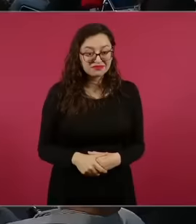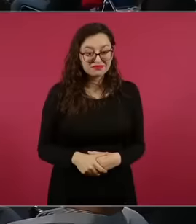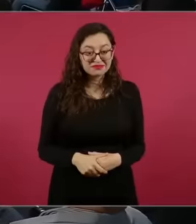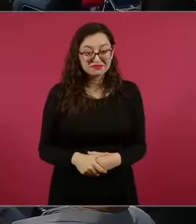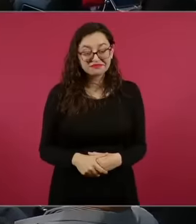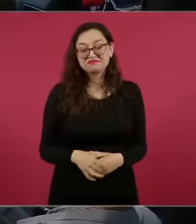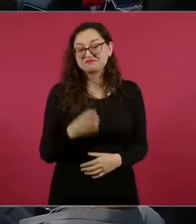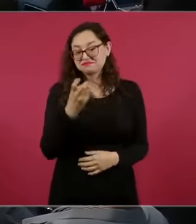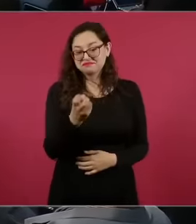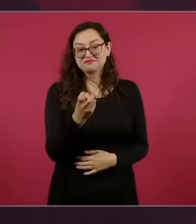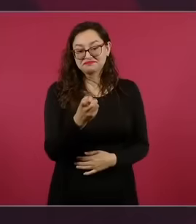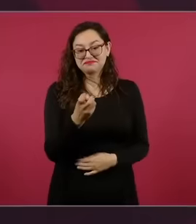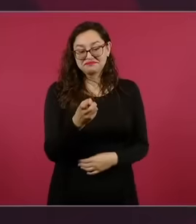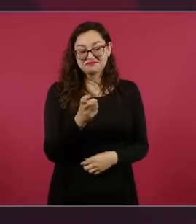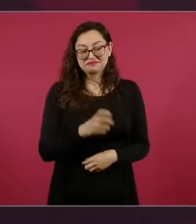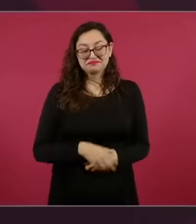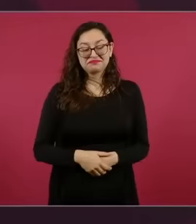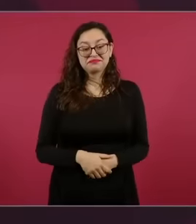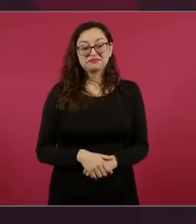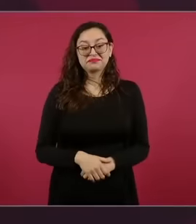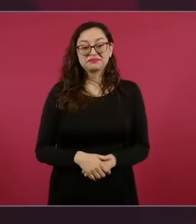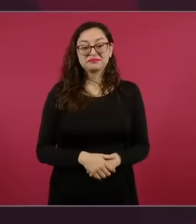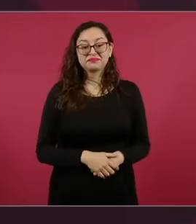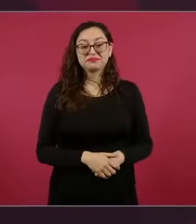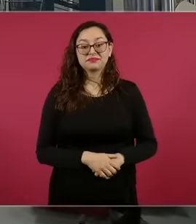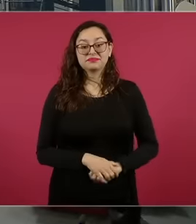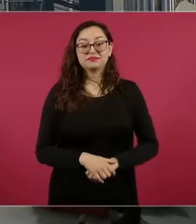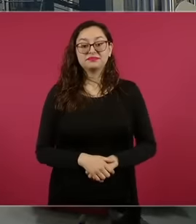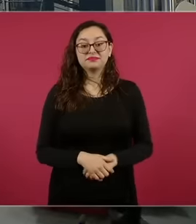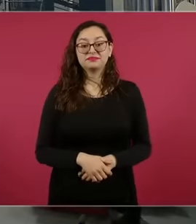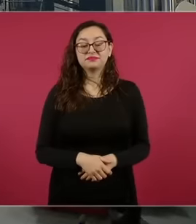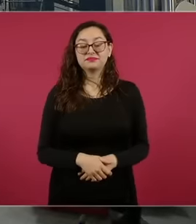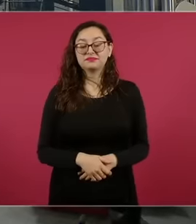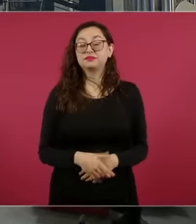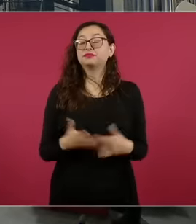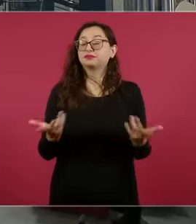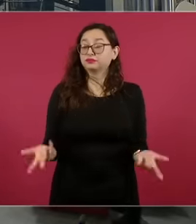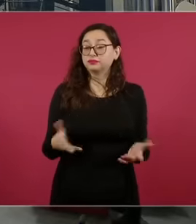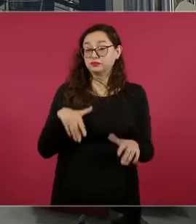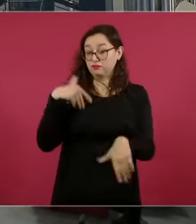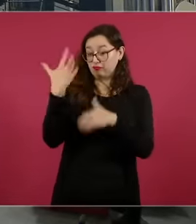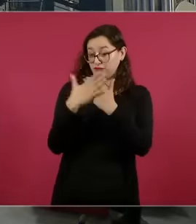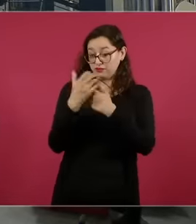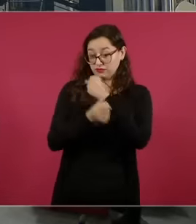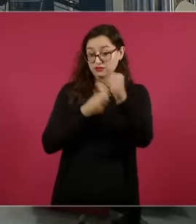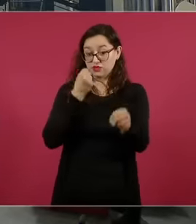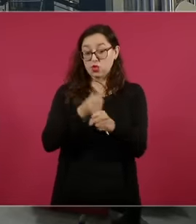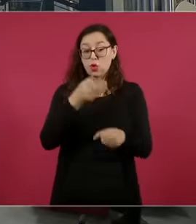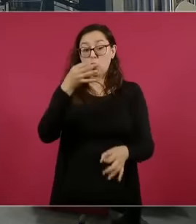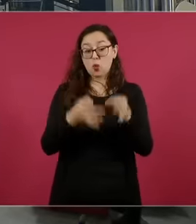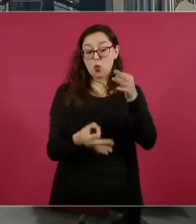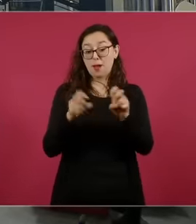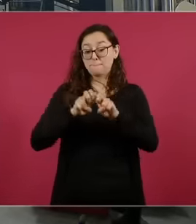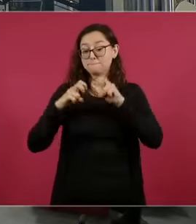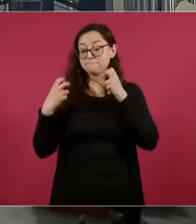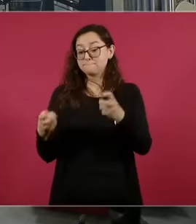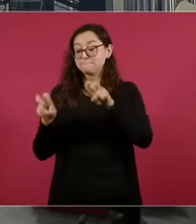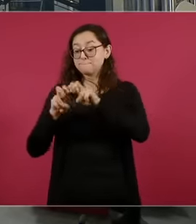Entonces, eso es. Acerca de las elecciones que se esperan para jueces, ministros y magistrados, ¿cuánto